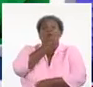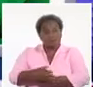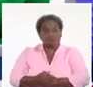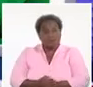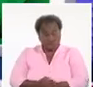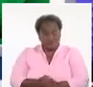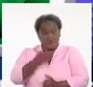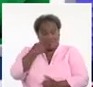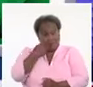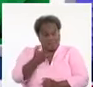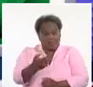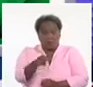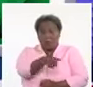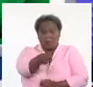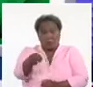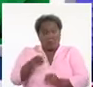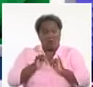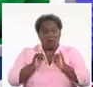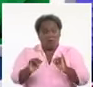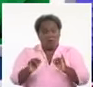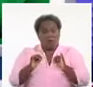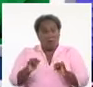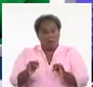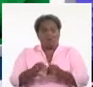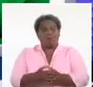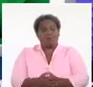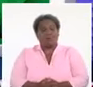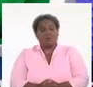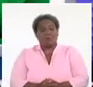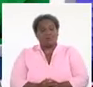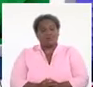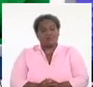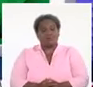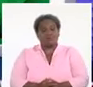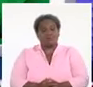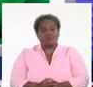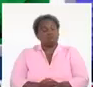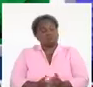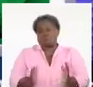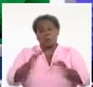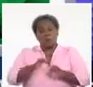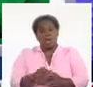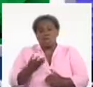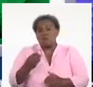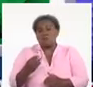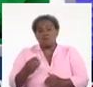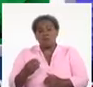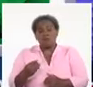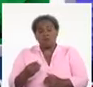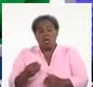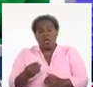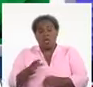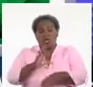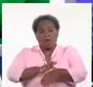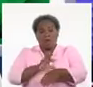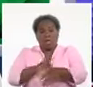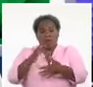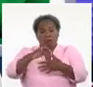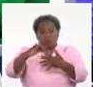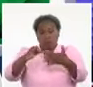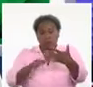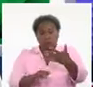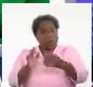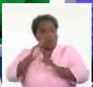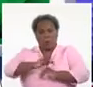relativamente en muchos casos y sin un grupo de comorbilidades tan importante. Nuestras